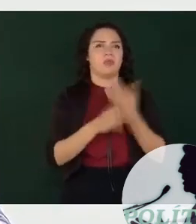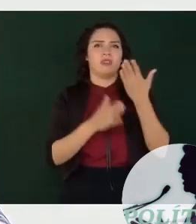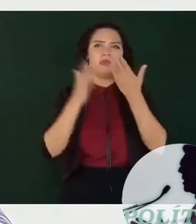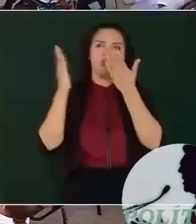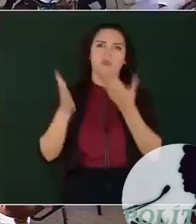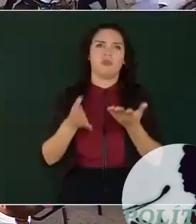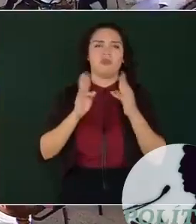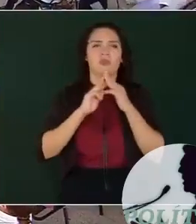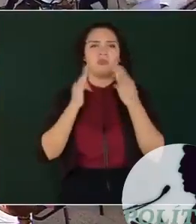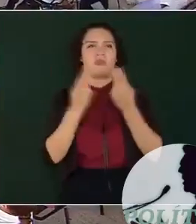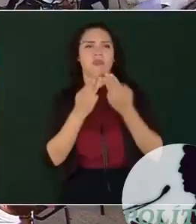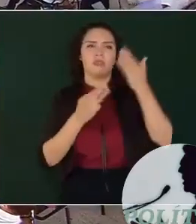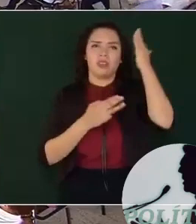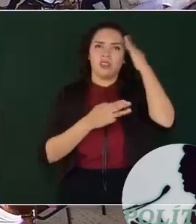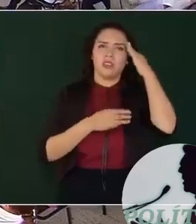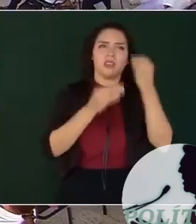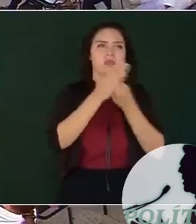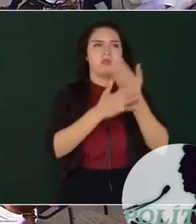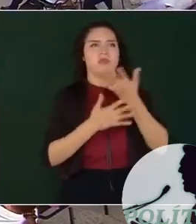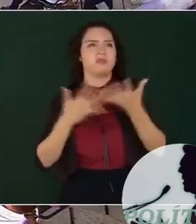disputa. Nosotros